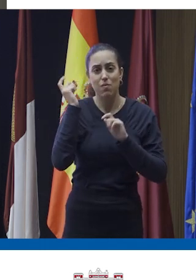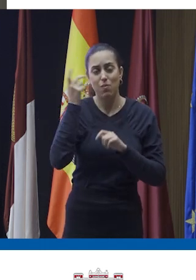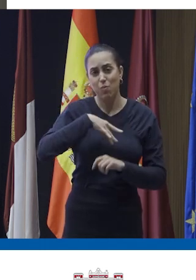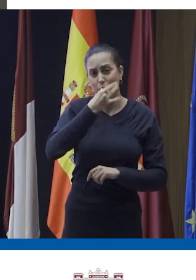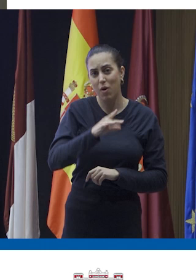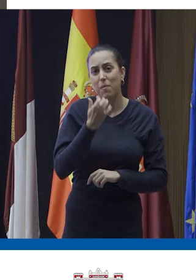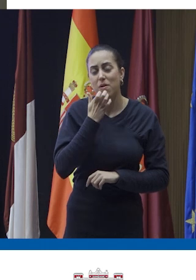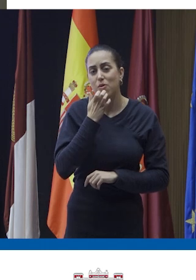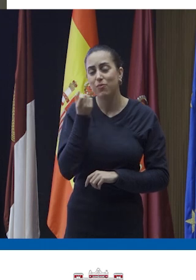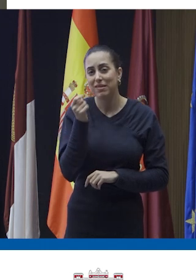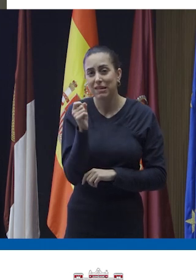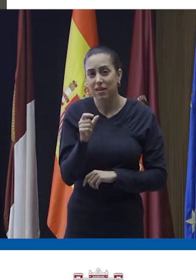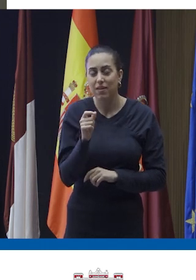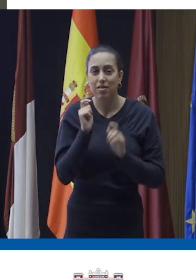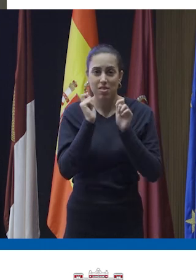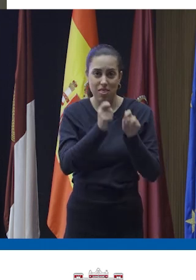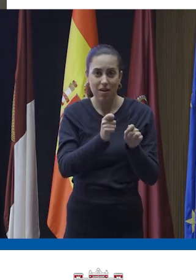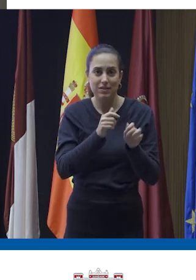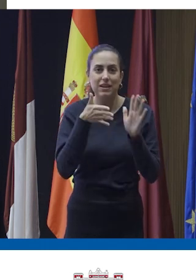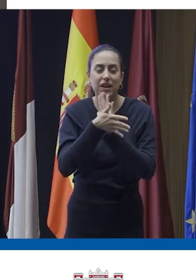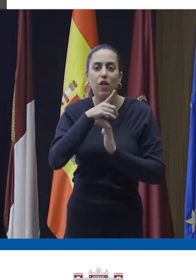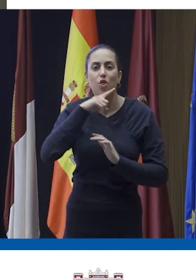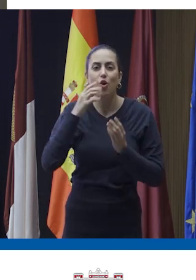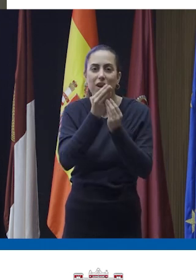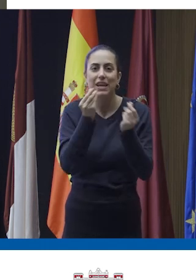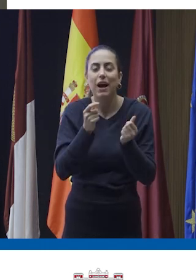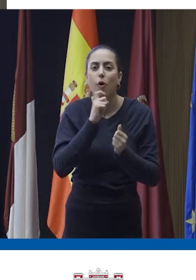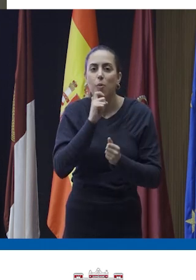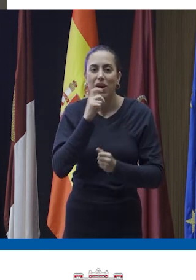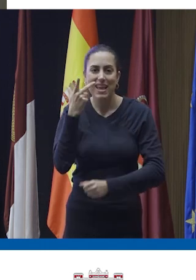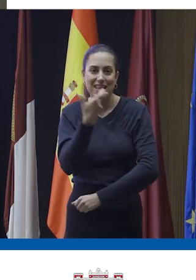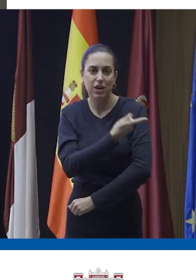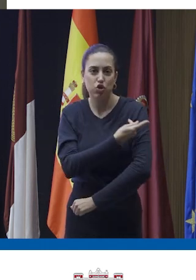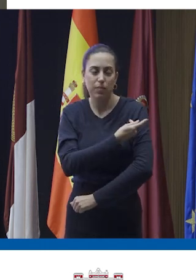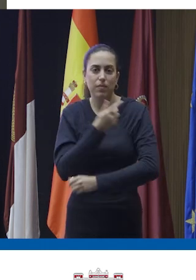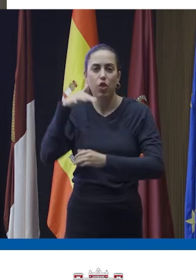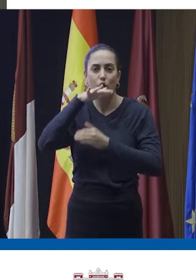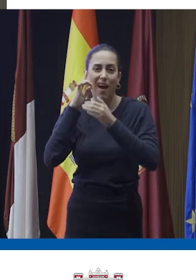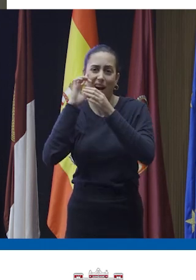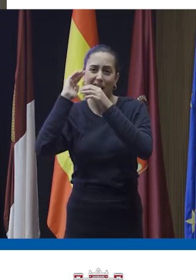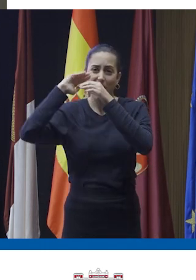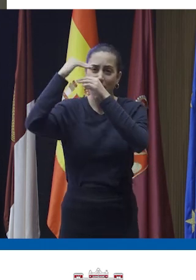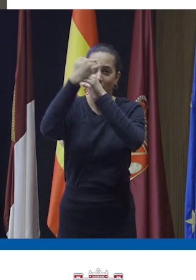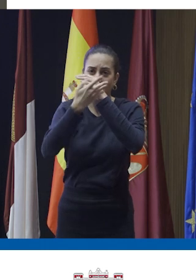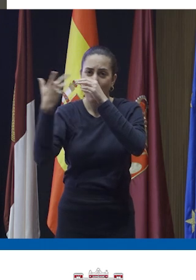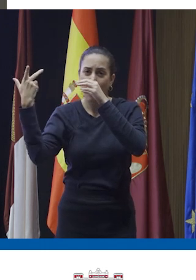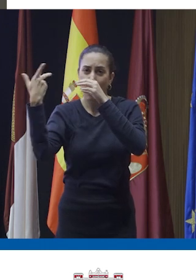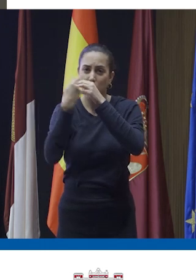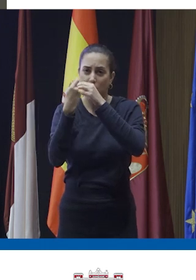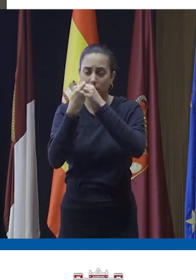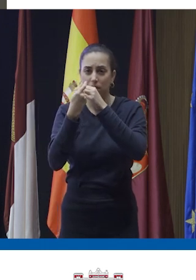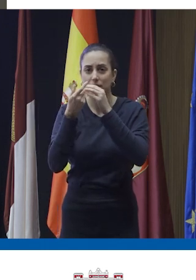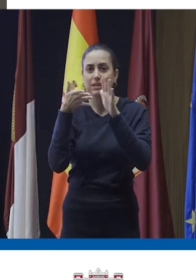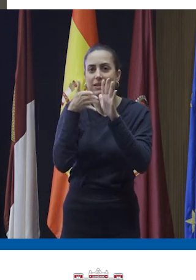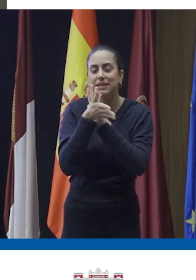que consigue mucha más analgesia, quitar mucho el dolor, es la inyección subteroniana, que es alrededor del ojo. Por lo general no suele ser